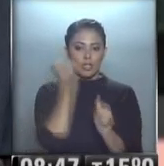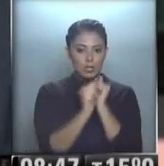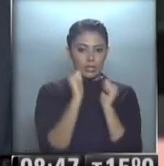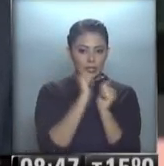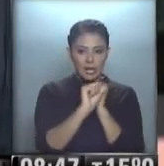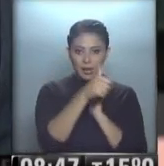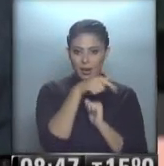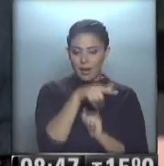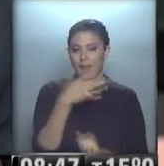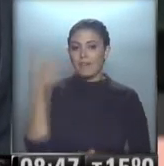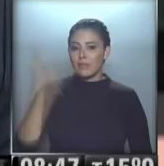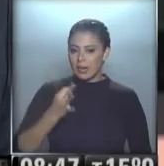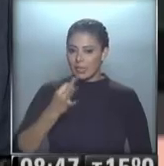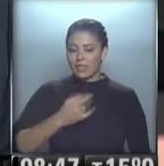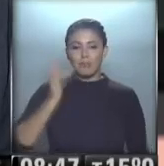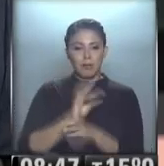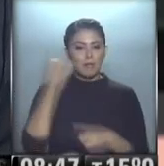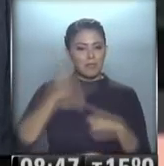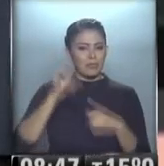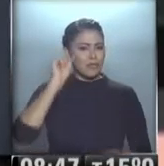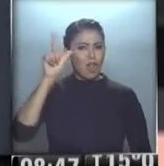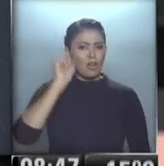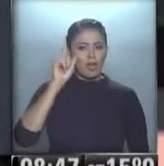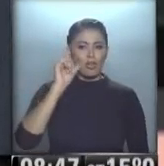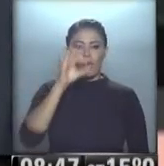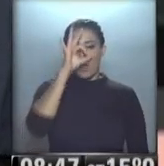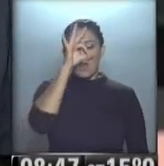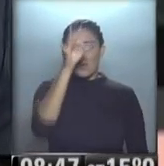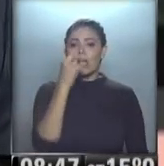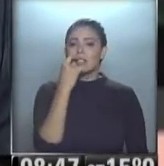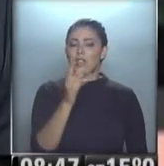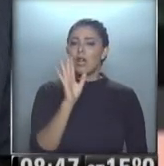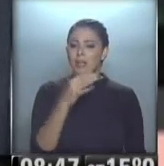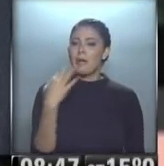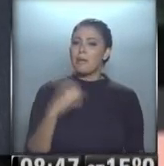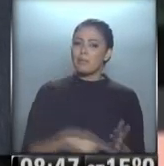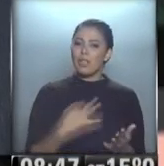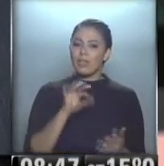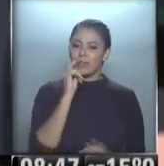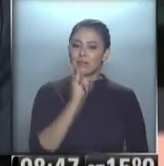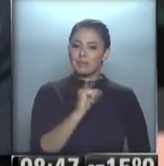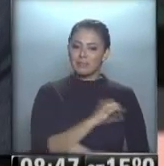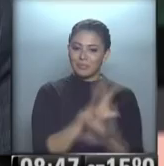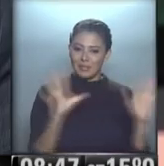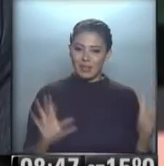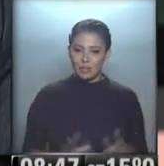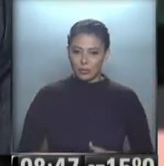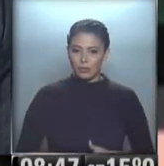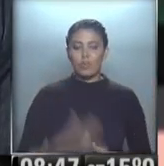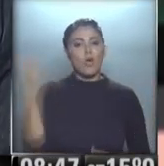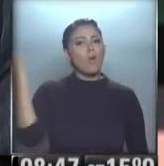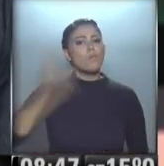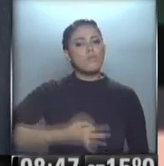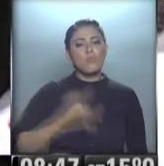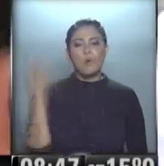verdad que fue una verdadera fiesta de goles y nunca se dijo, compañero, pero vale la pena aclararlo porque una muy